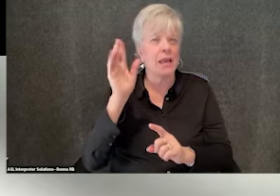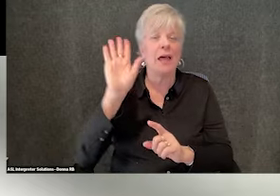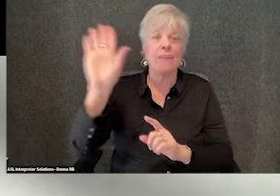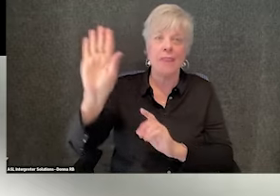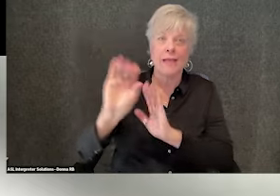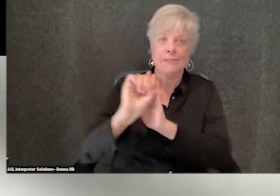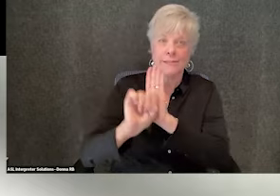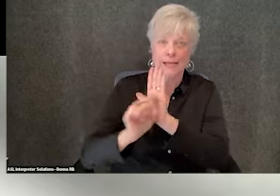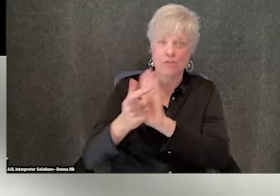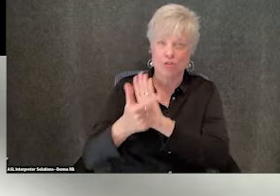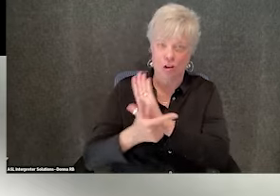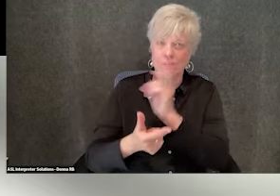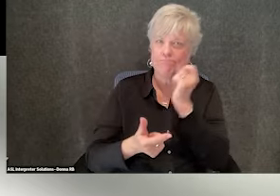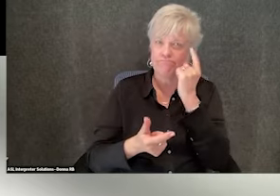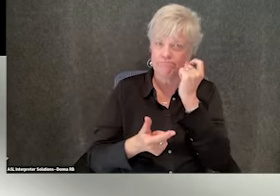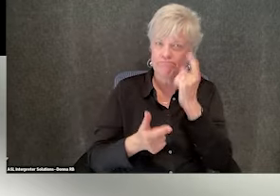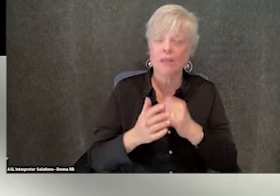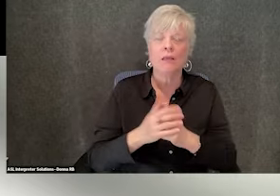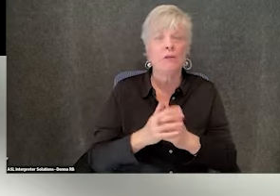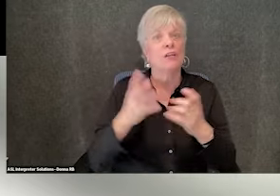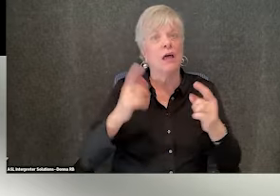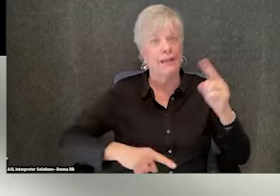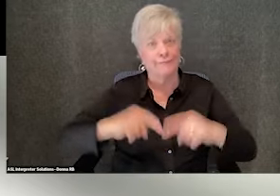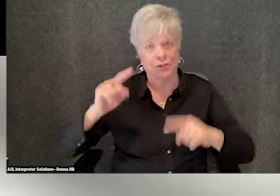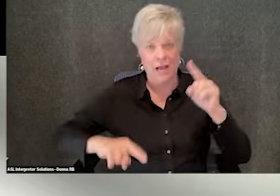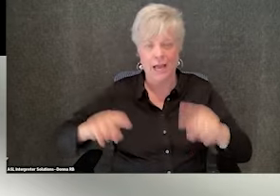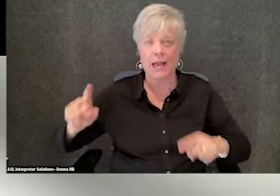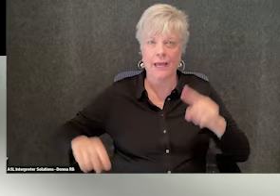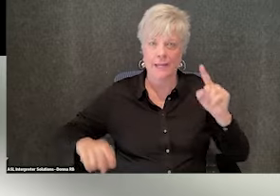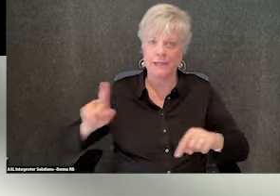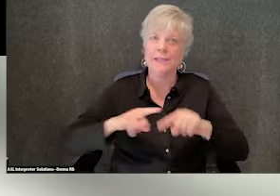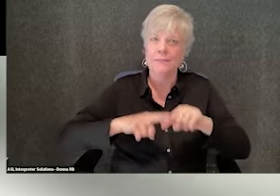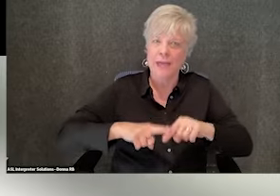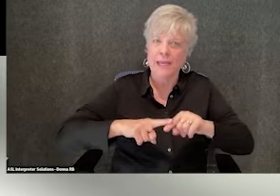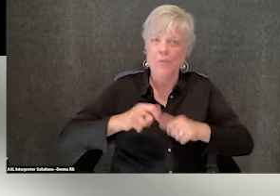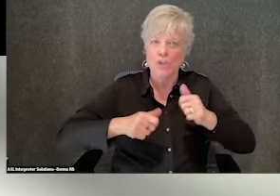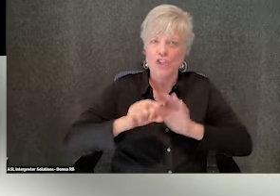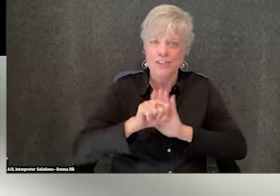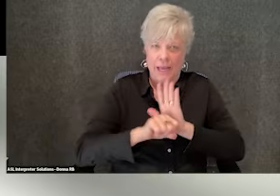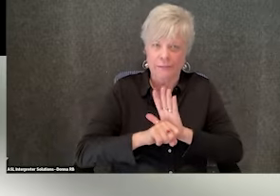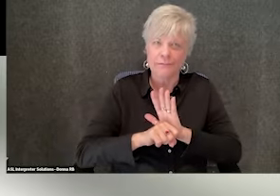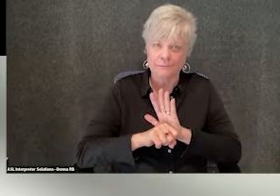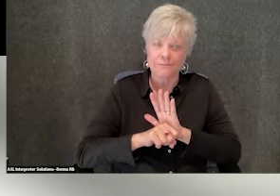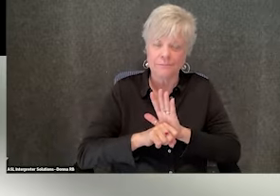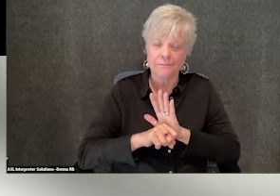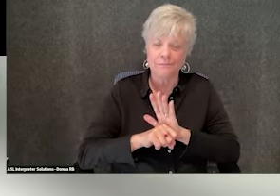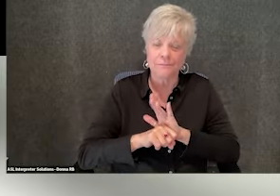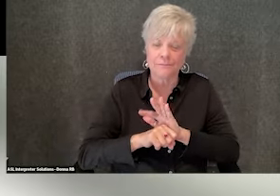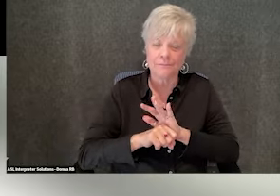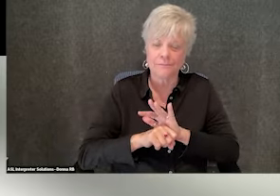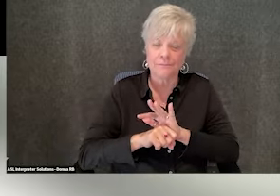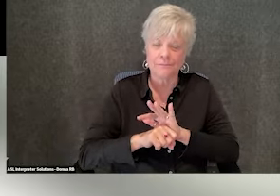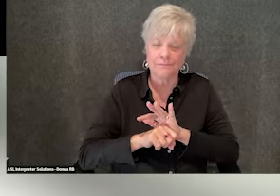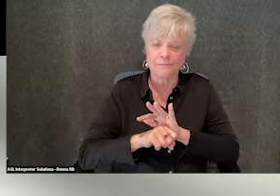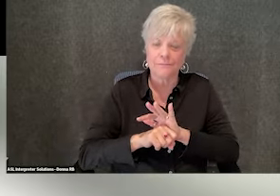pero uno tiene que conocer las diferencias de un estado a otro. No creo